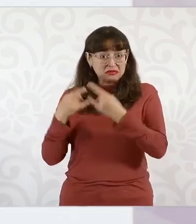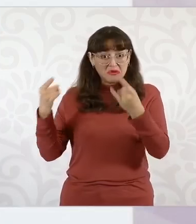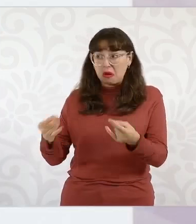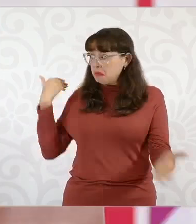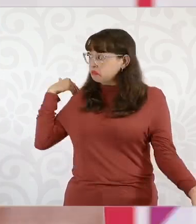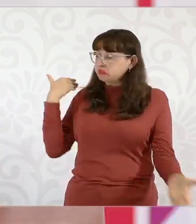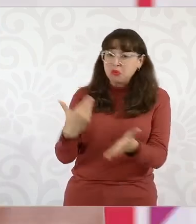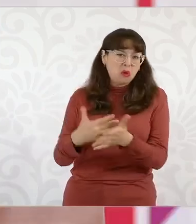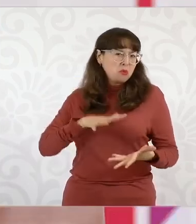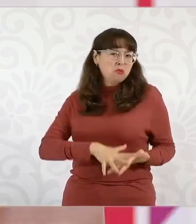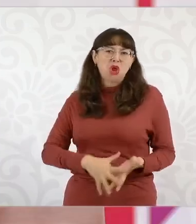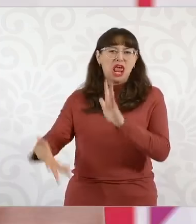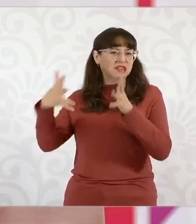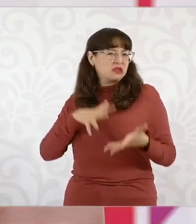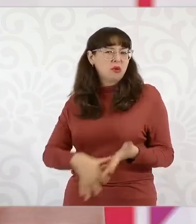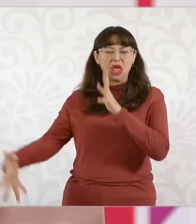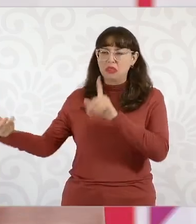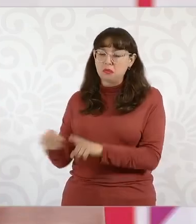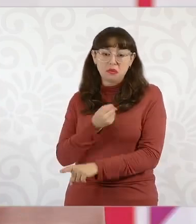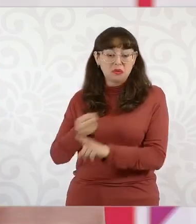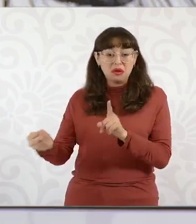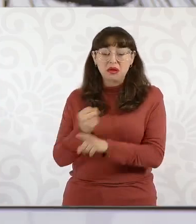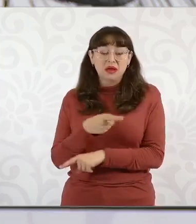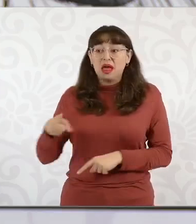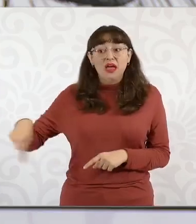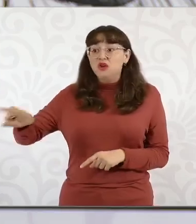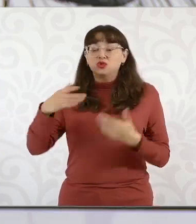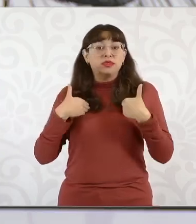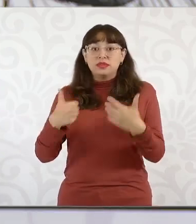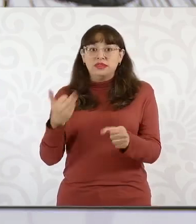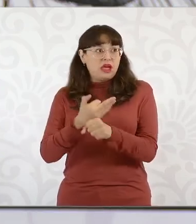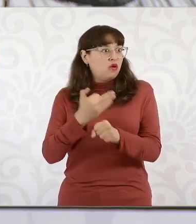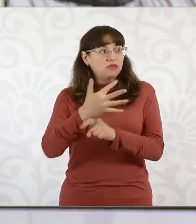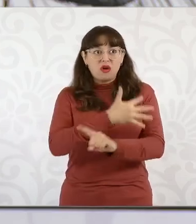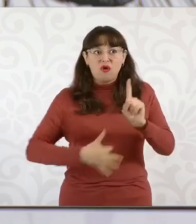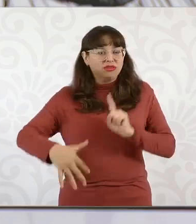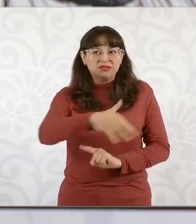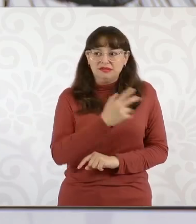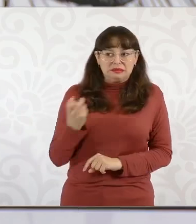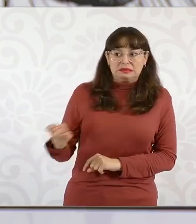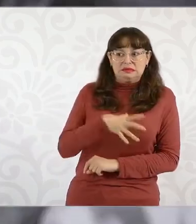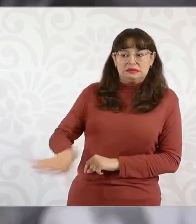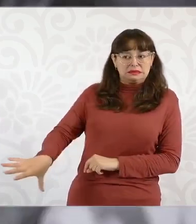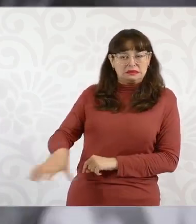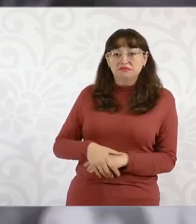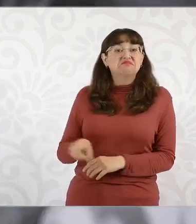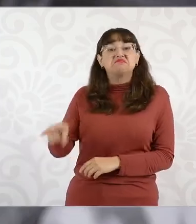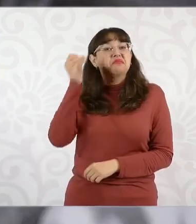Ahora, se les olvida pues que están en otro espacio, en otro momento político.